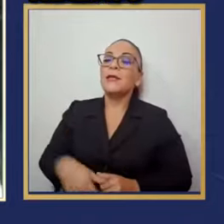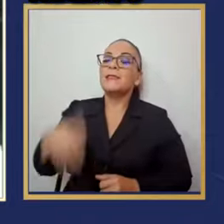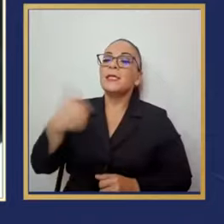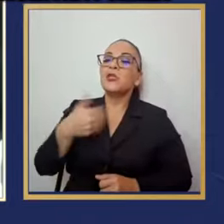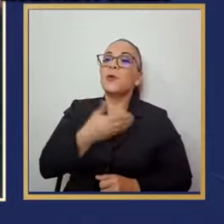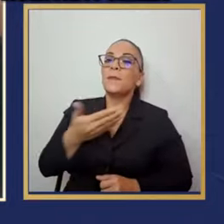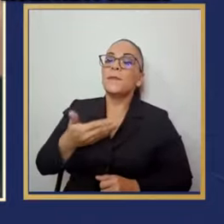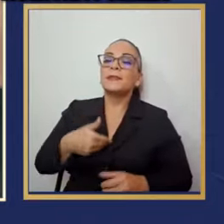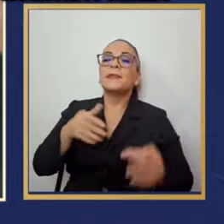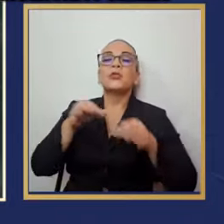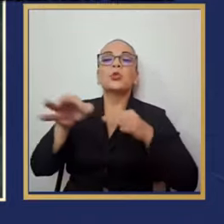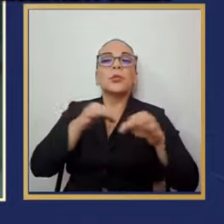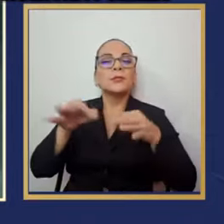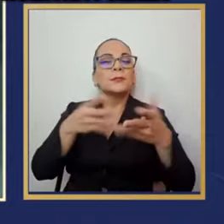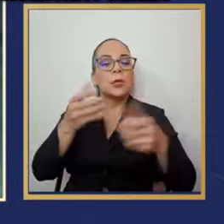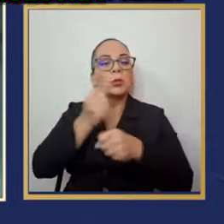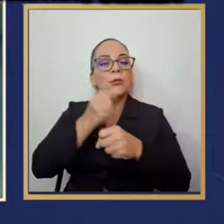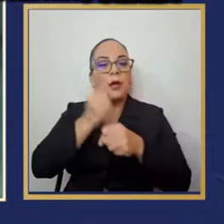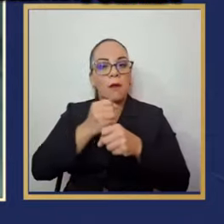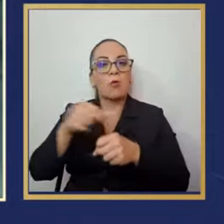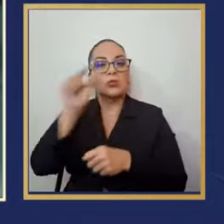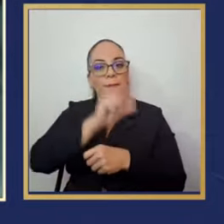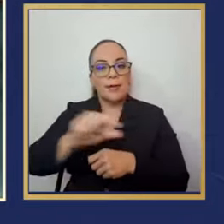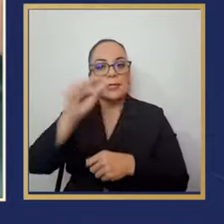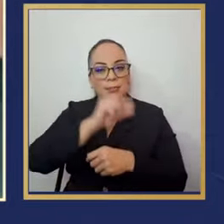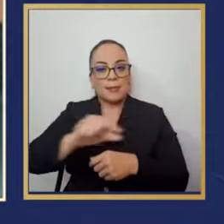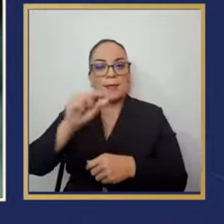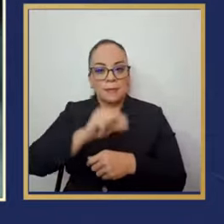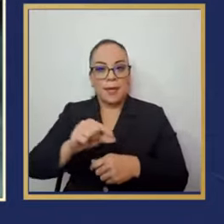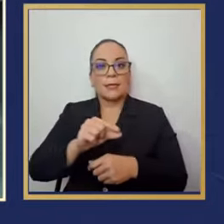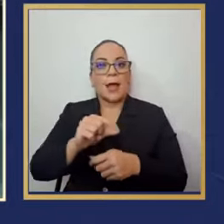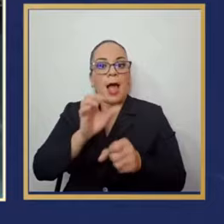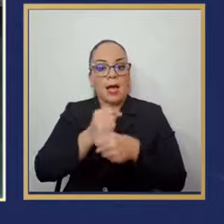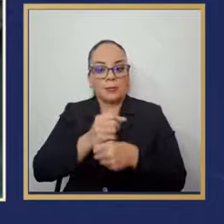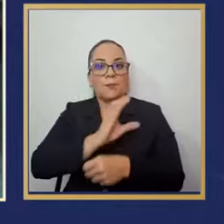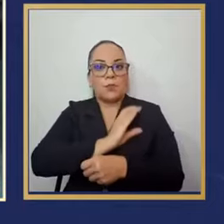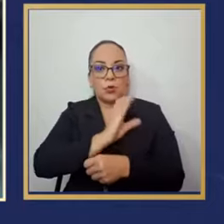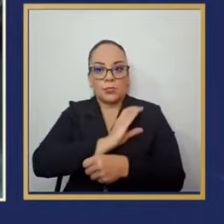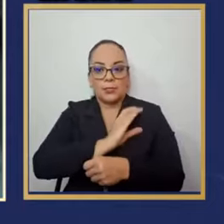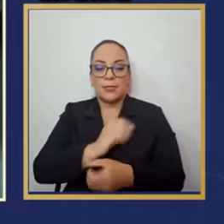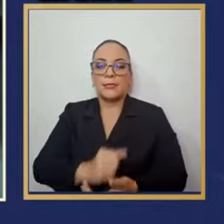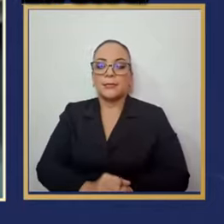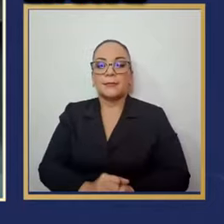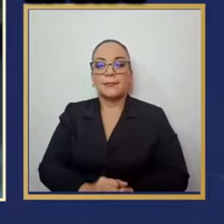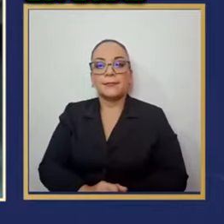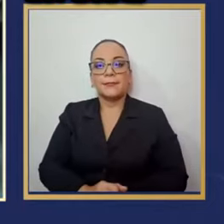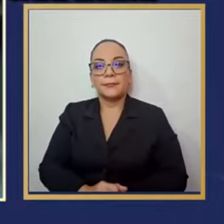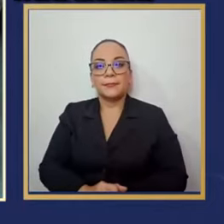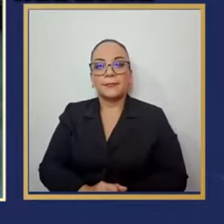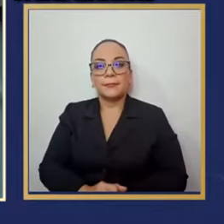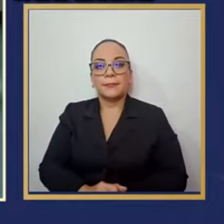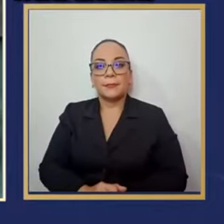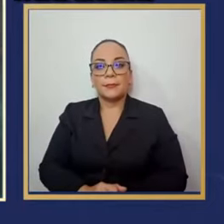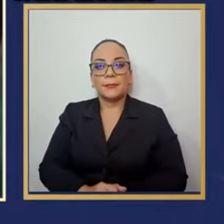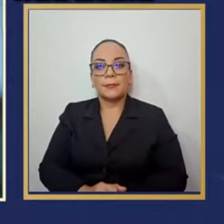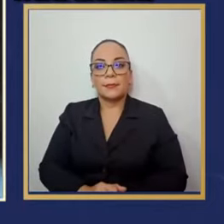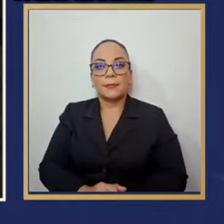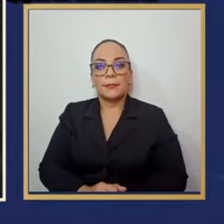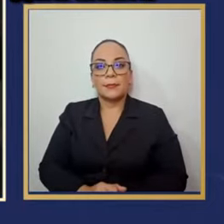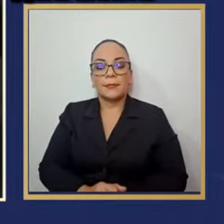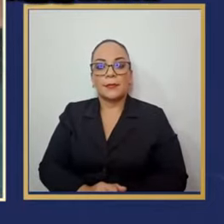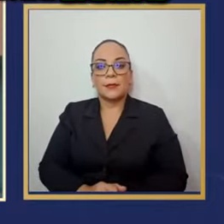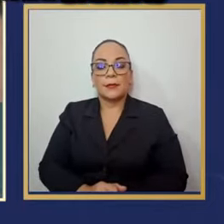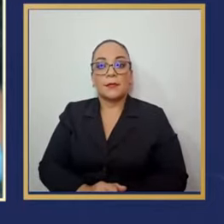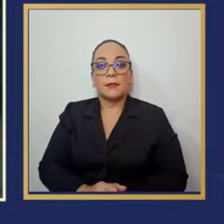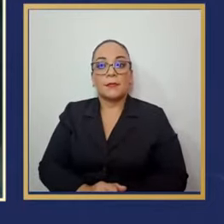del trabajo semanal de nuestra fuerza pública, que ha tenido un especial